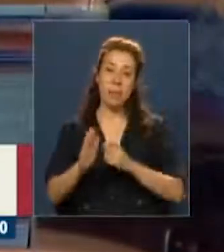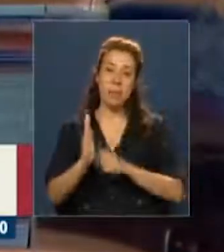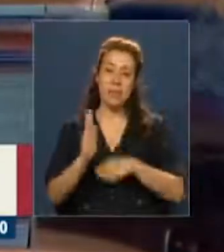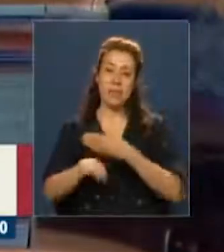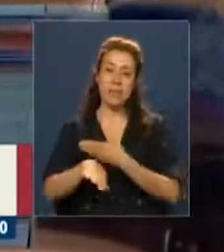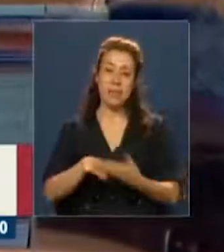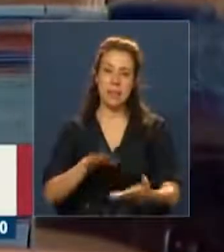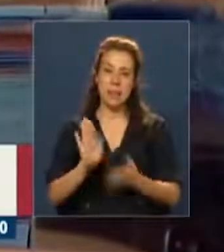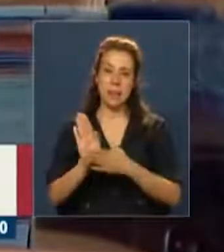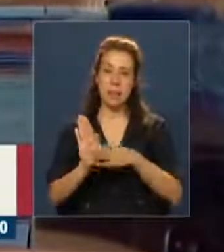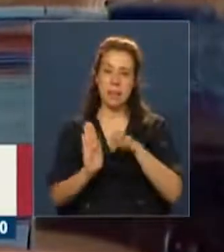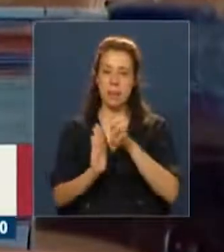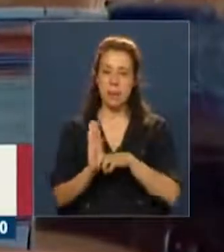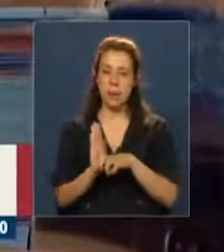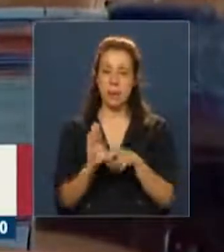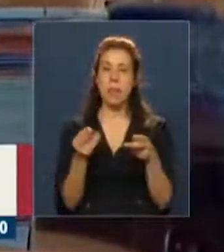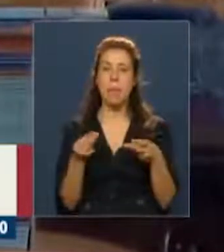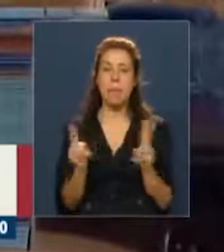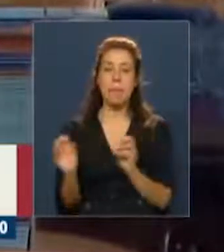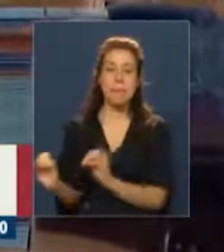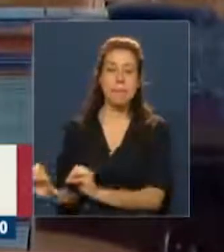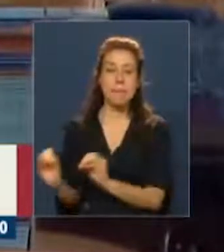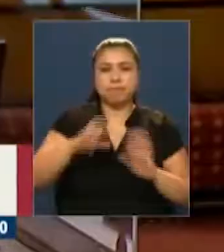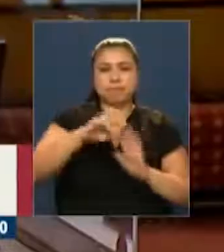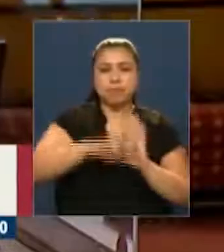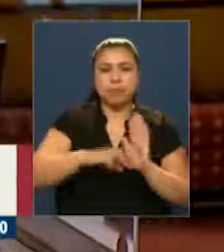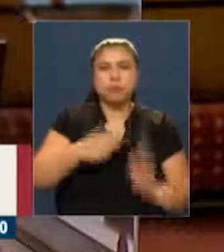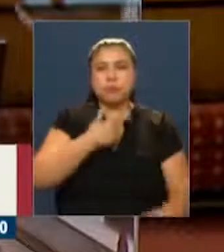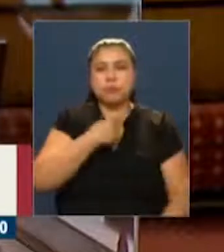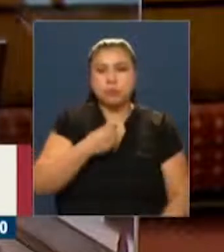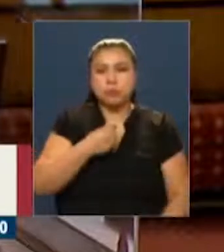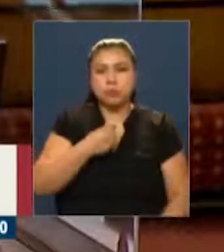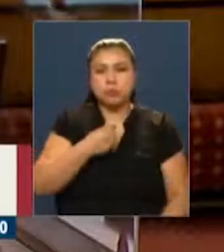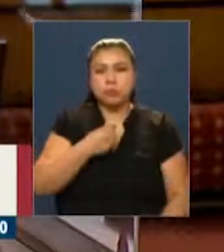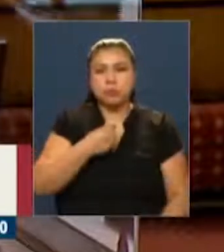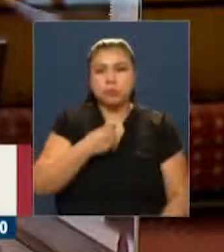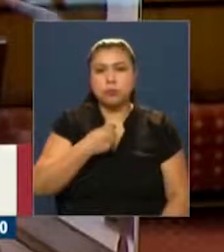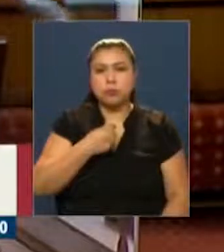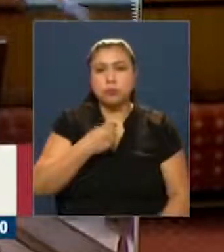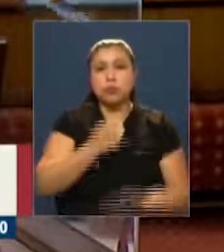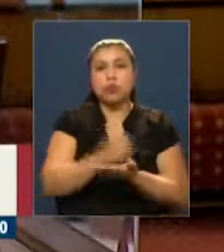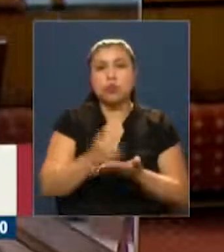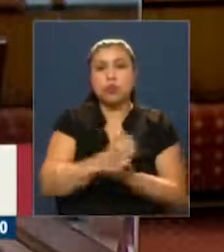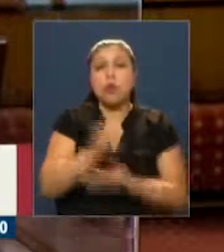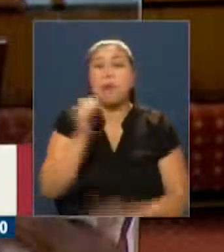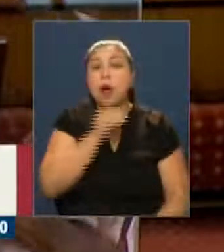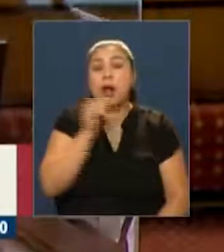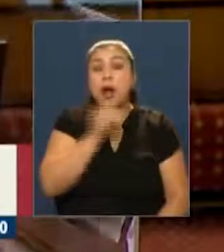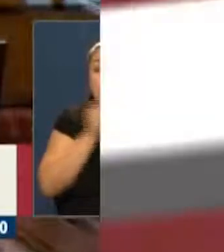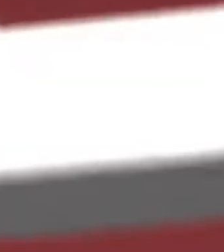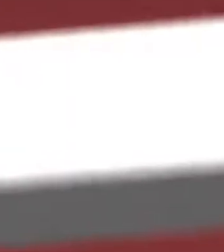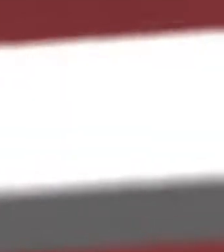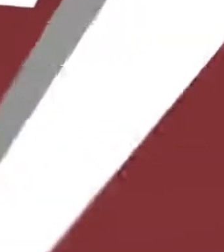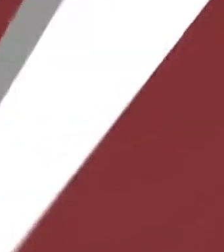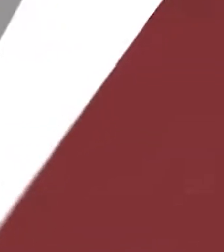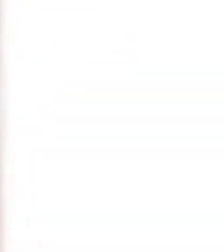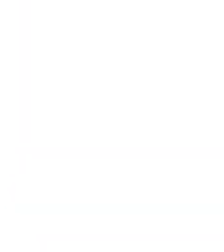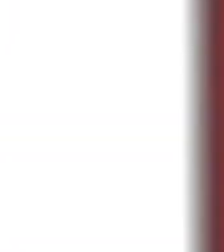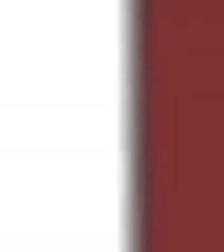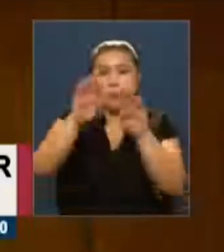una garantía estatal otorgada por el Fondo de Garantía para Pequeños y Medianos Empresarios, FOGAPE.